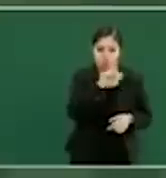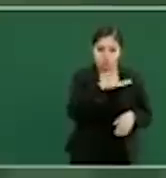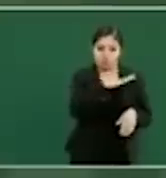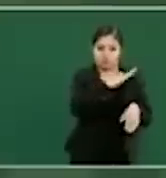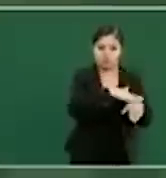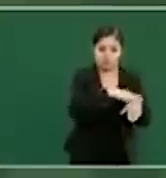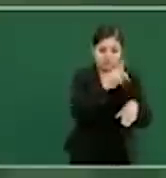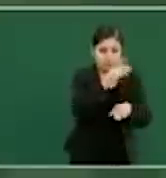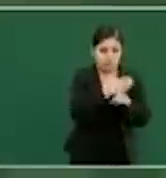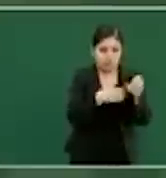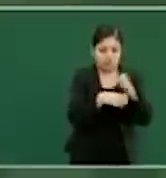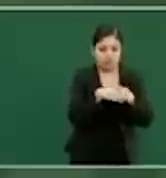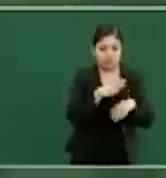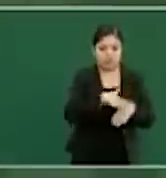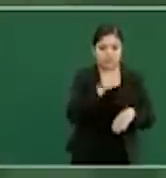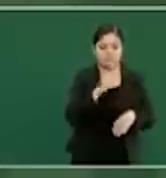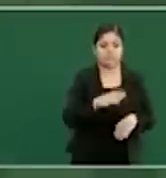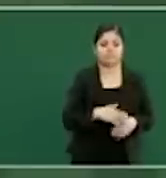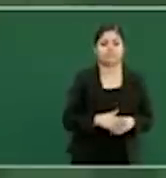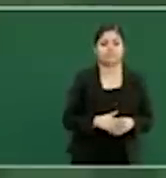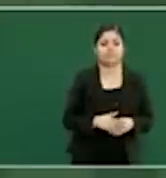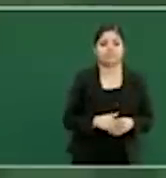más. Llevamos